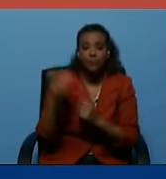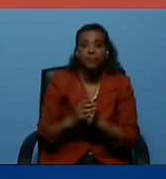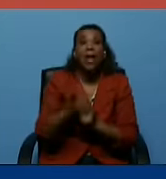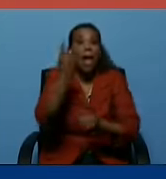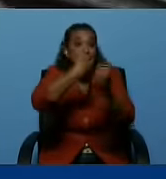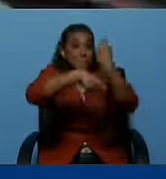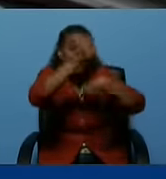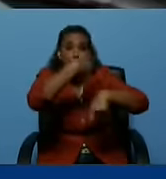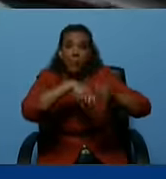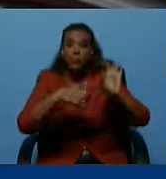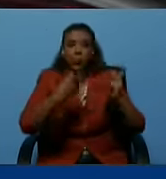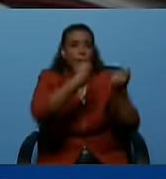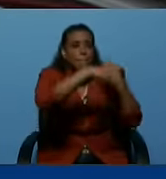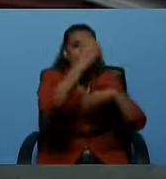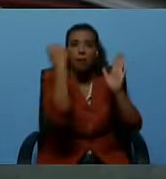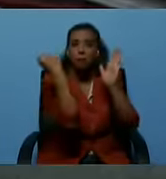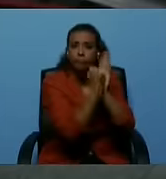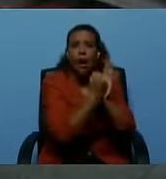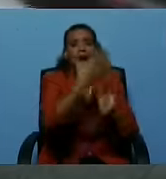Exporta Fácil.